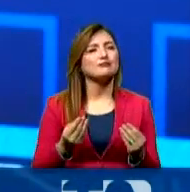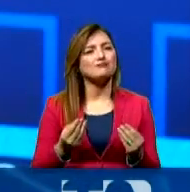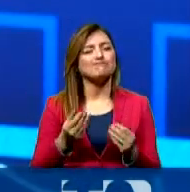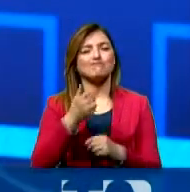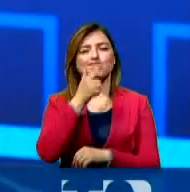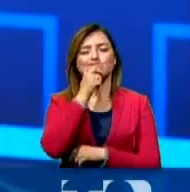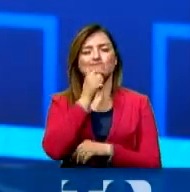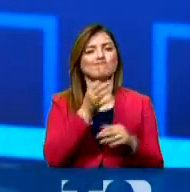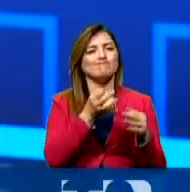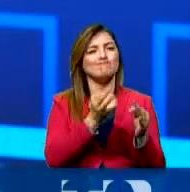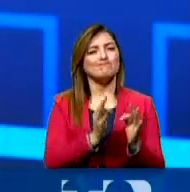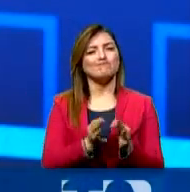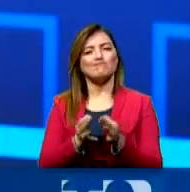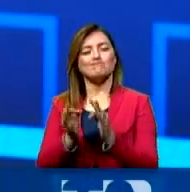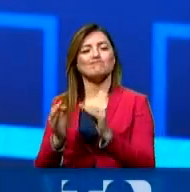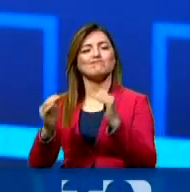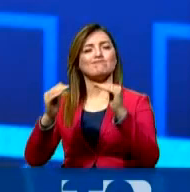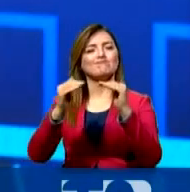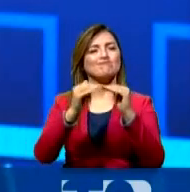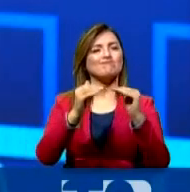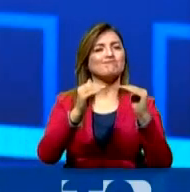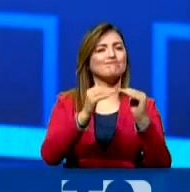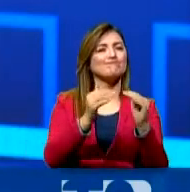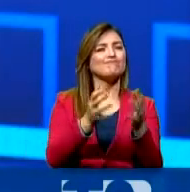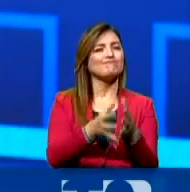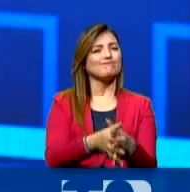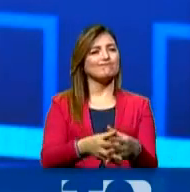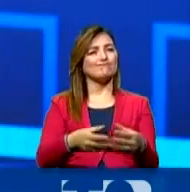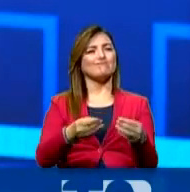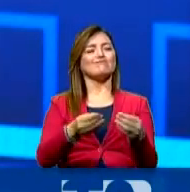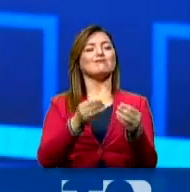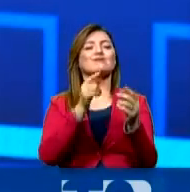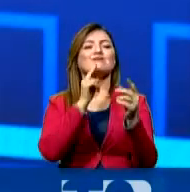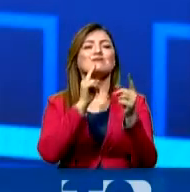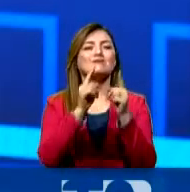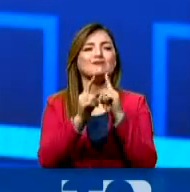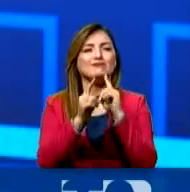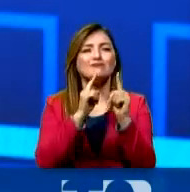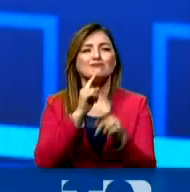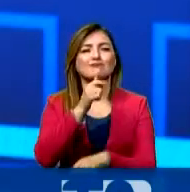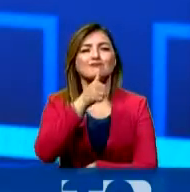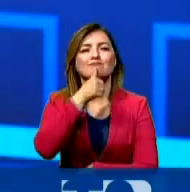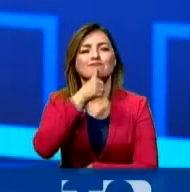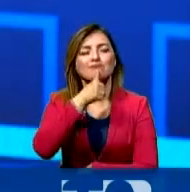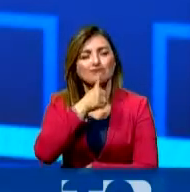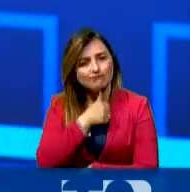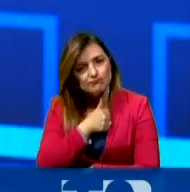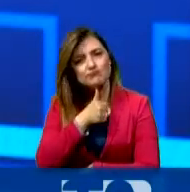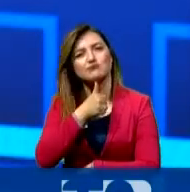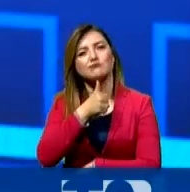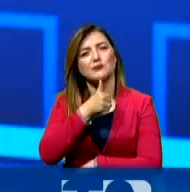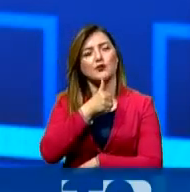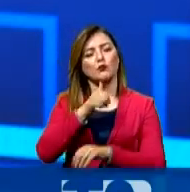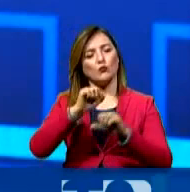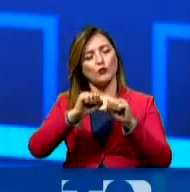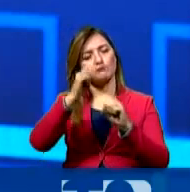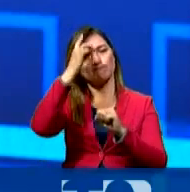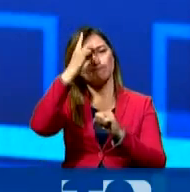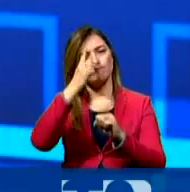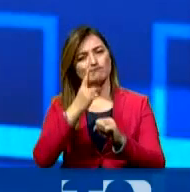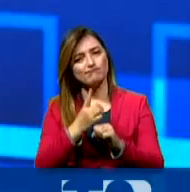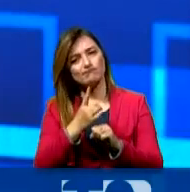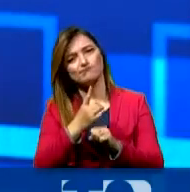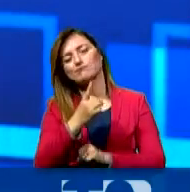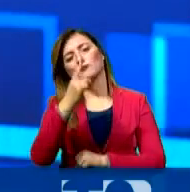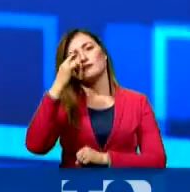otros mecanismos democráticos en el que a través del diálogo y de la tolerancia acortemos distancia entre